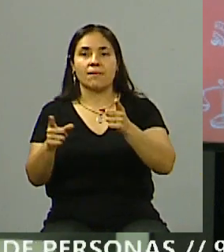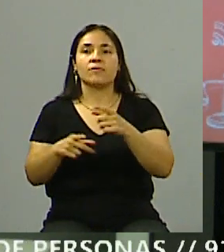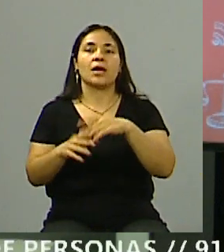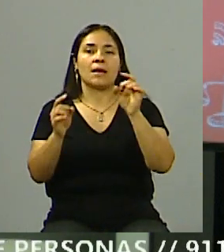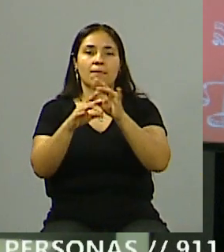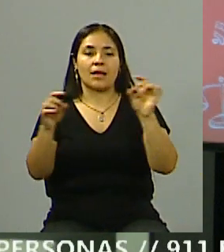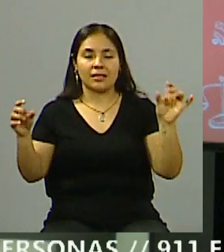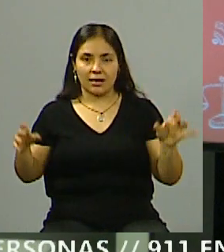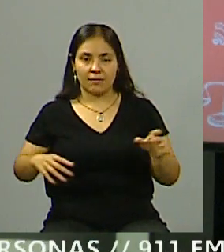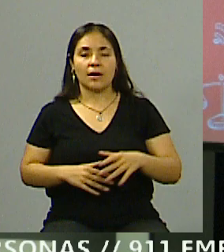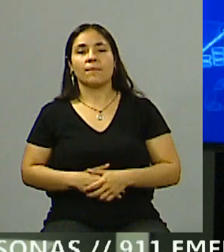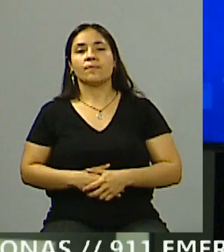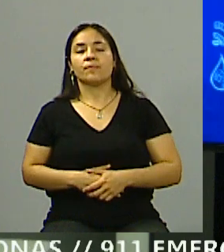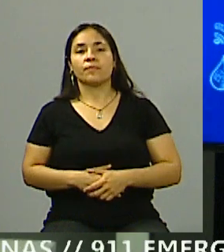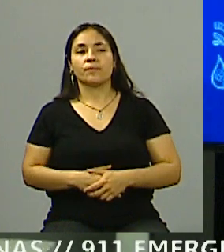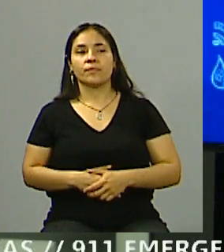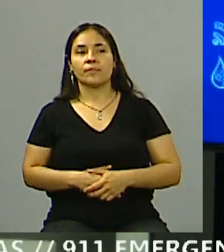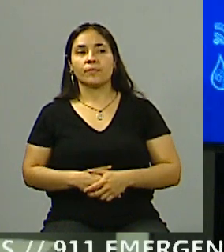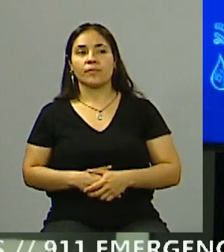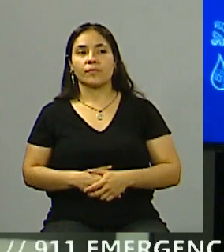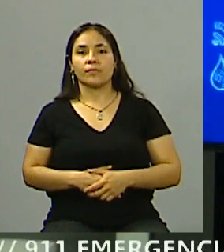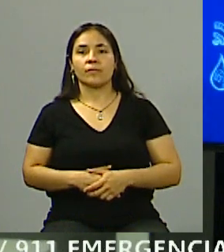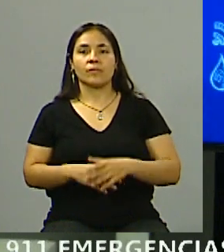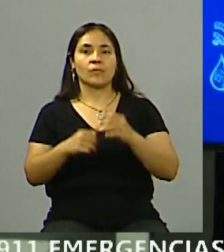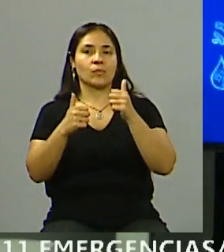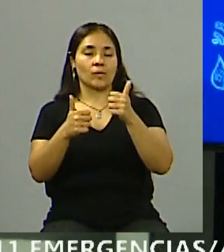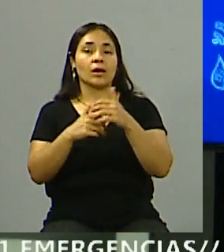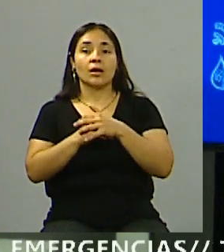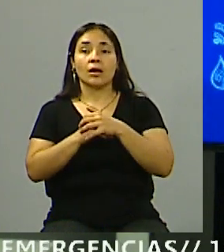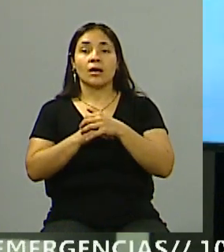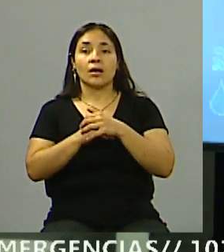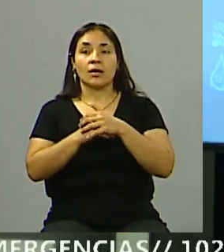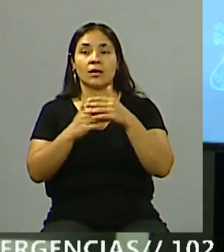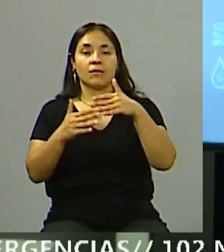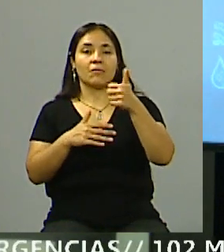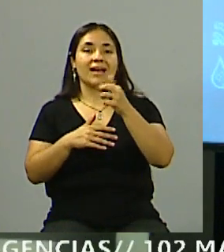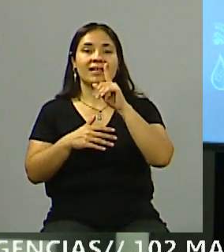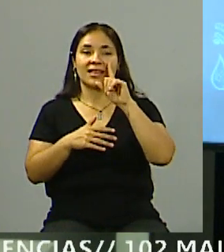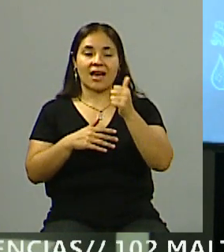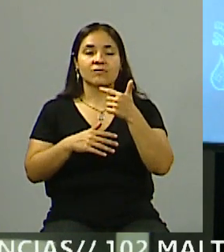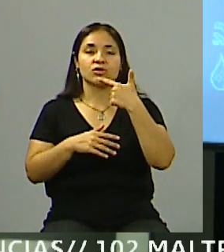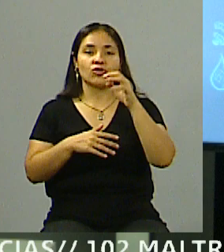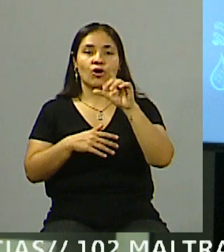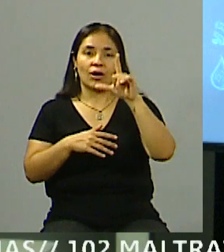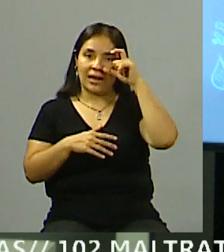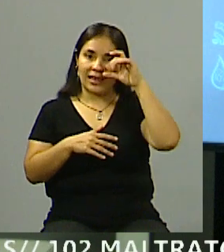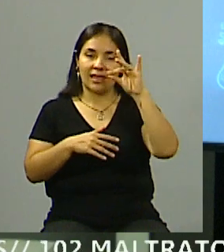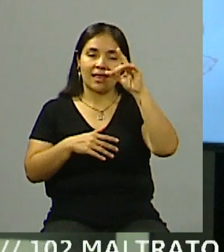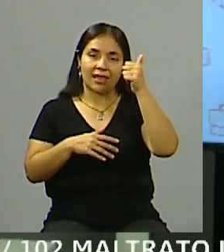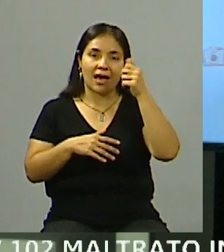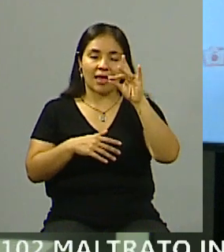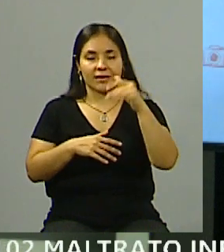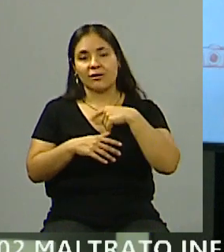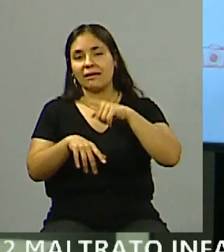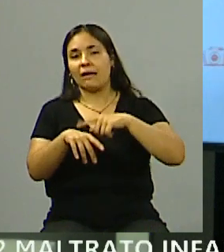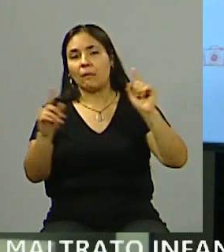pandemia. Bien. María Soledad Segura, estamos muy cortos de tiempo, pero seguro vamos a volver